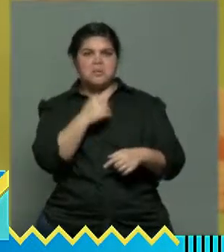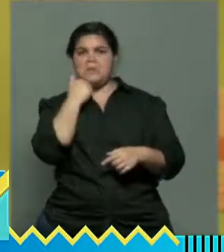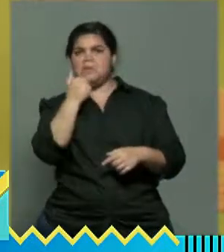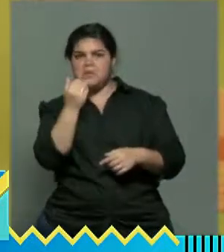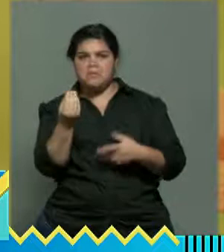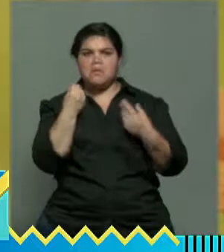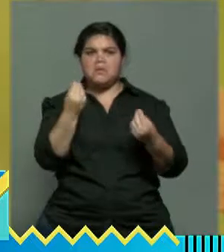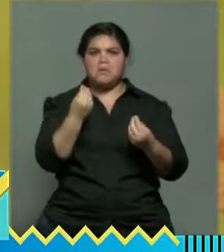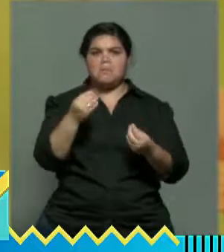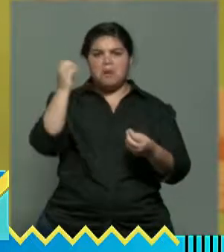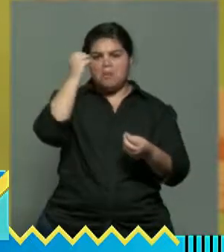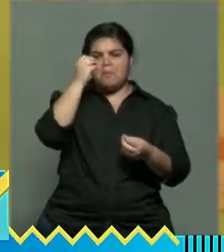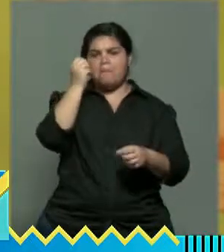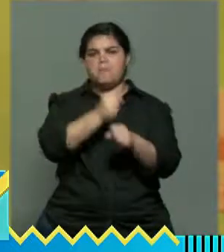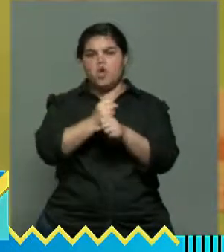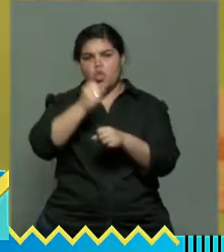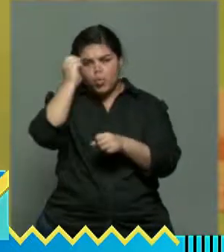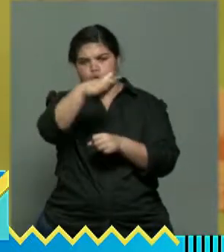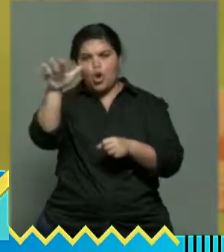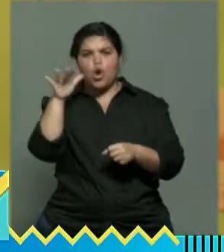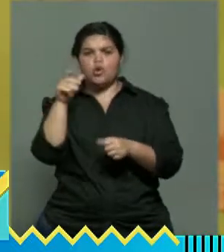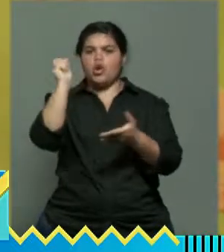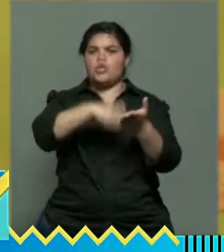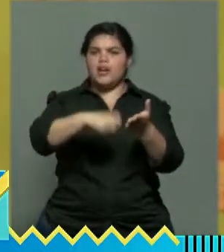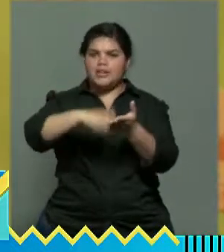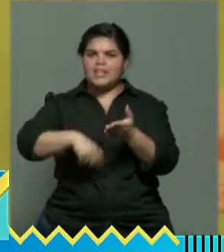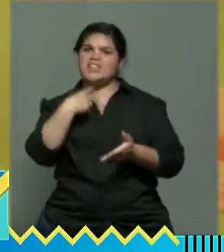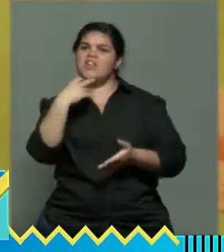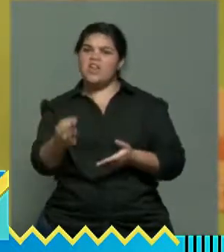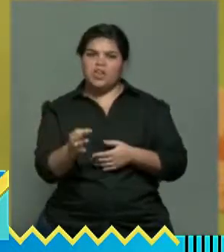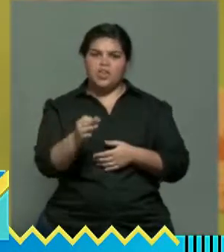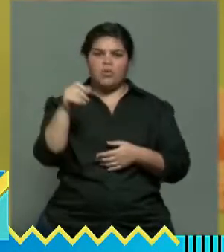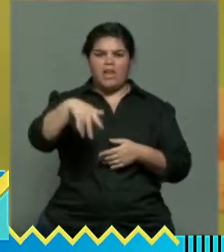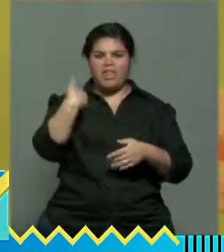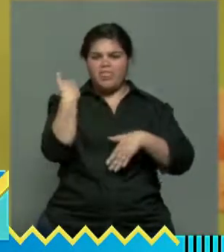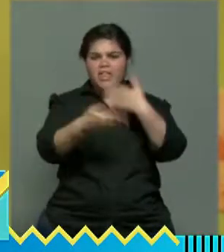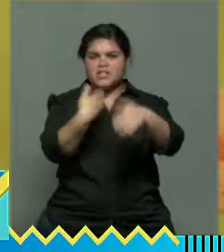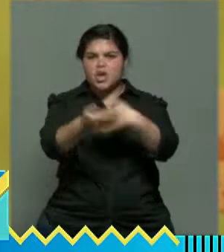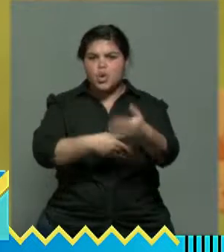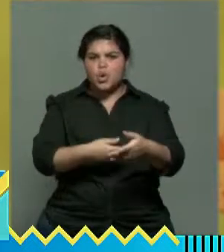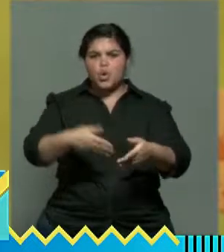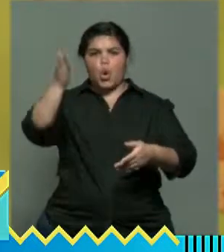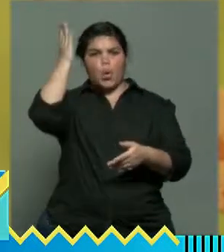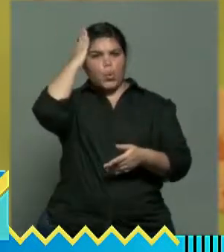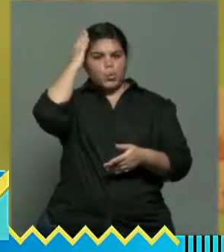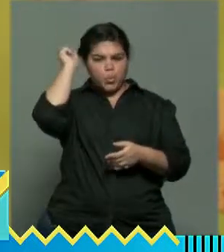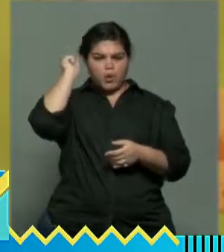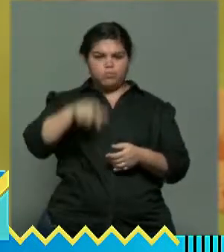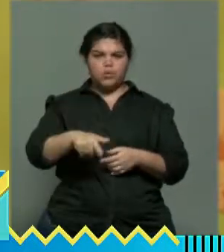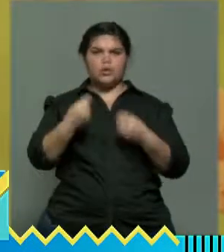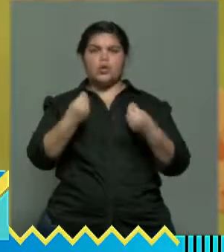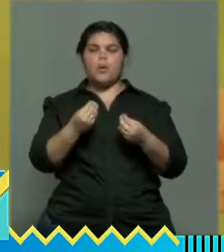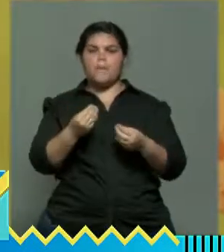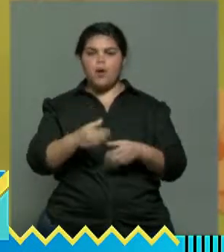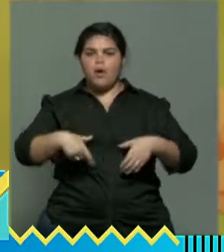productor, de un contratista, de un hijo, de todo el desarrollo, la cultura, digamos, de ese vino, cómo llega hoy como